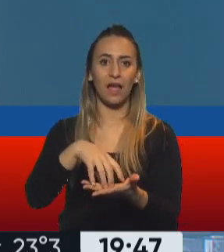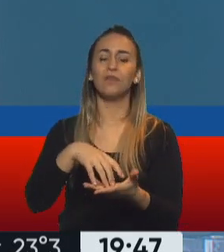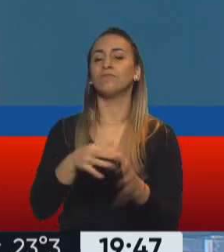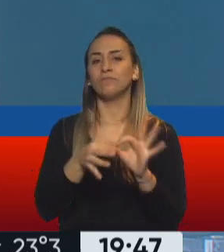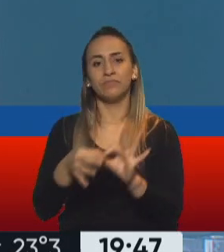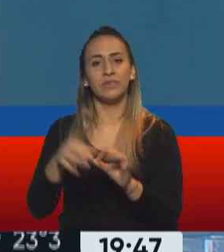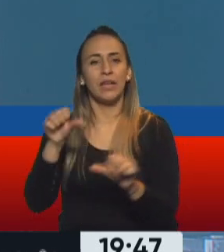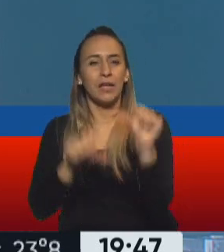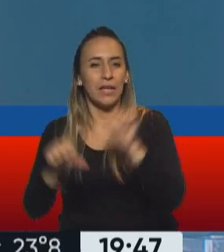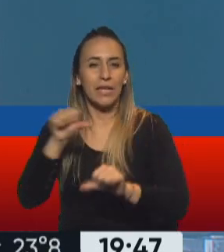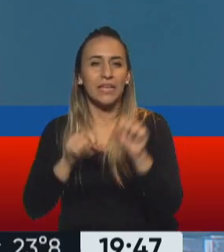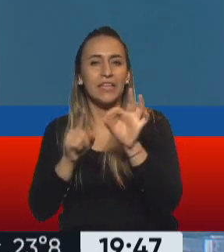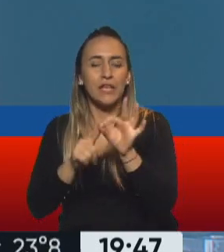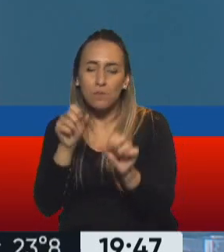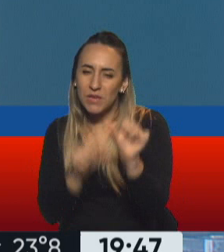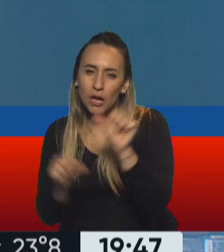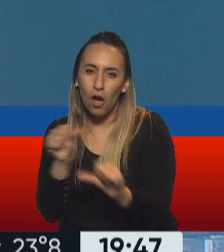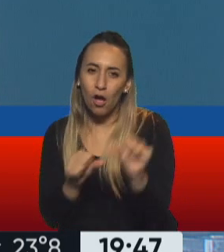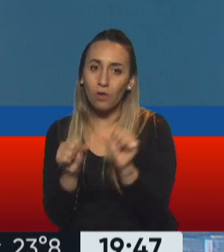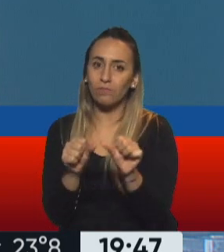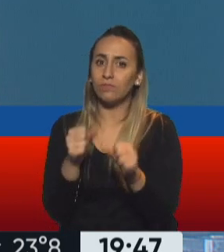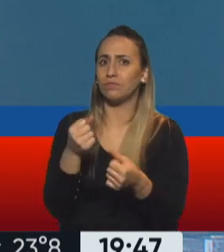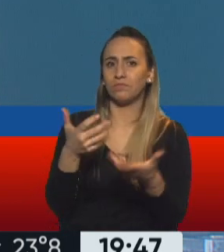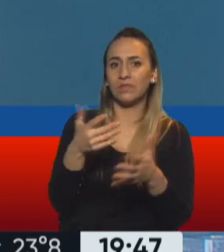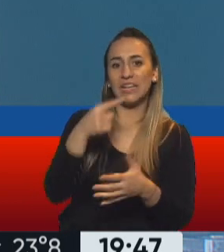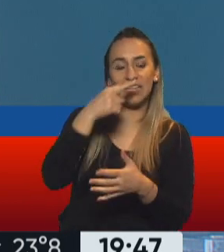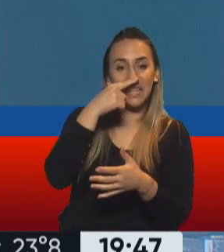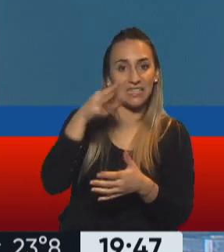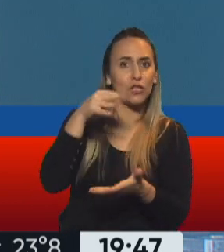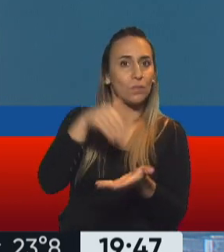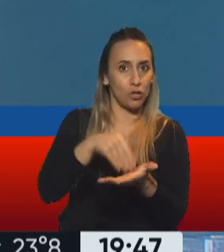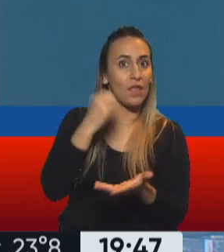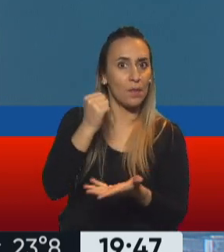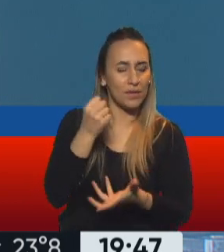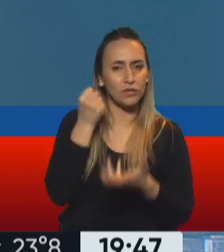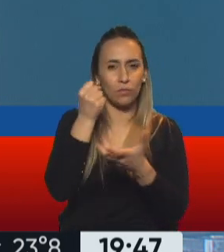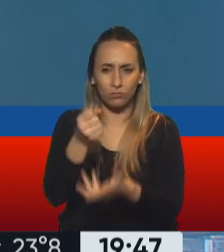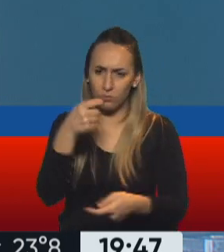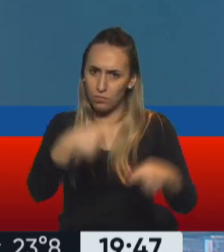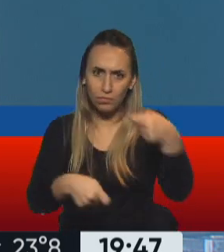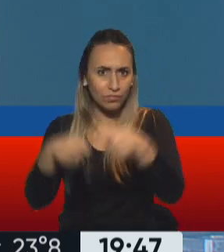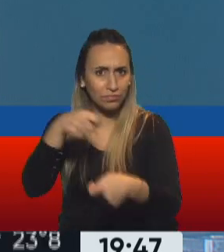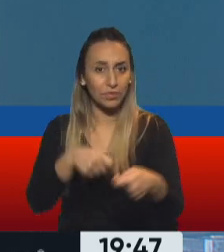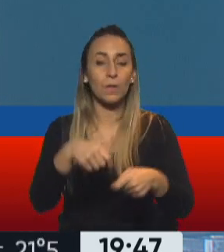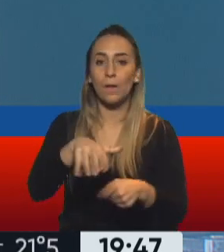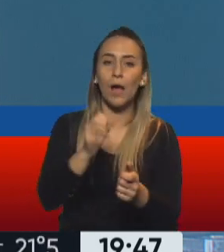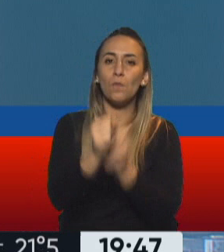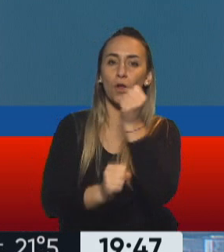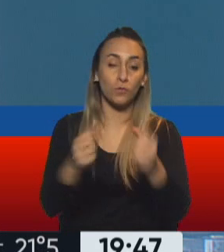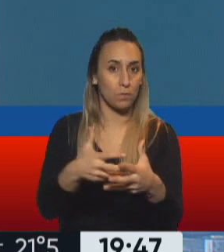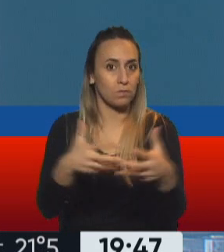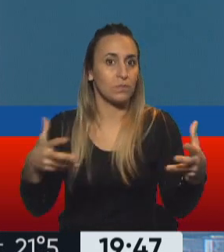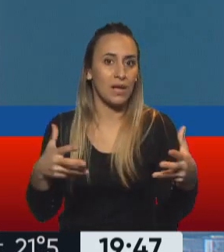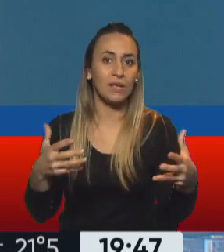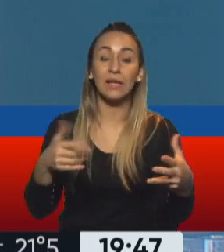que está anunciando una inversión de más de 700 millones de pesos va a ampliar su capacidad productiva es una empresa que ya